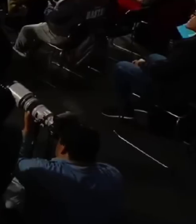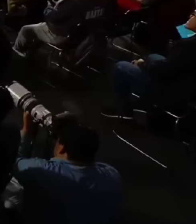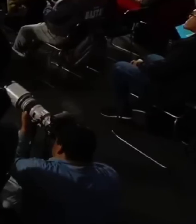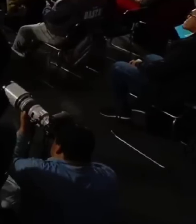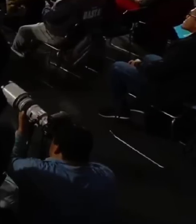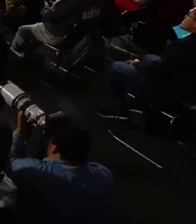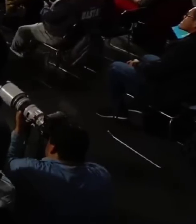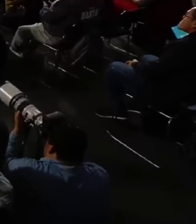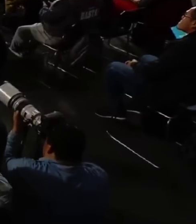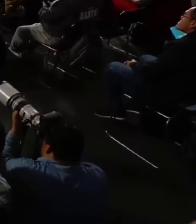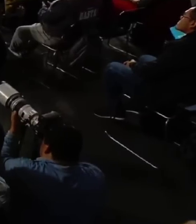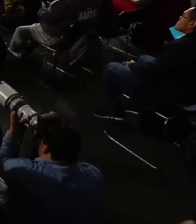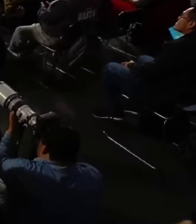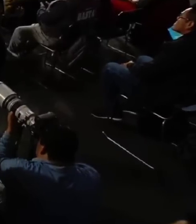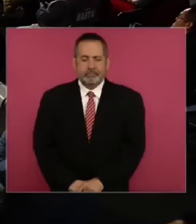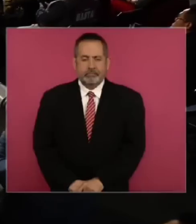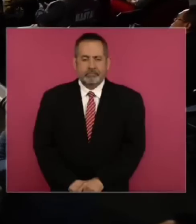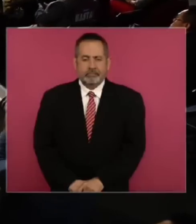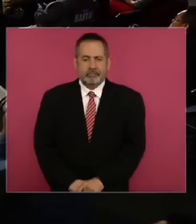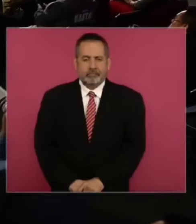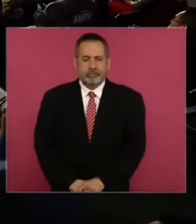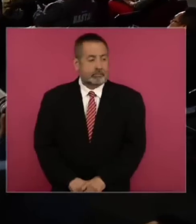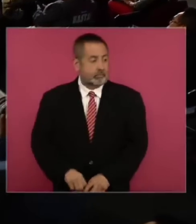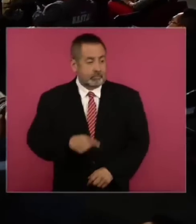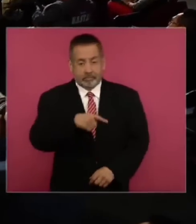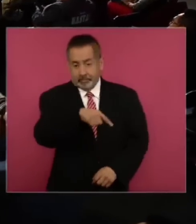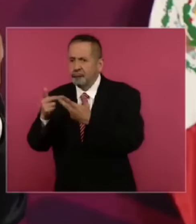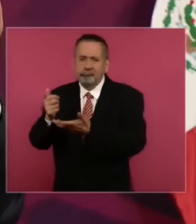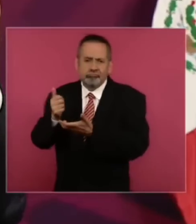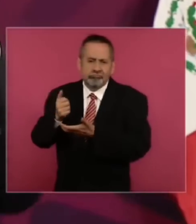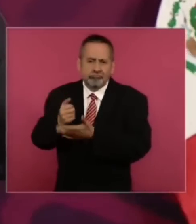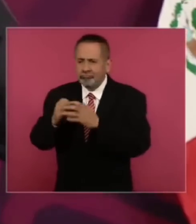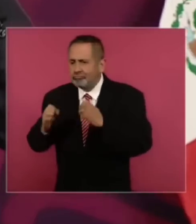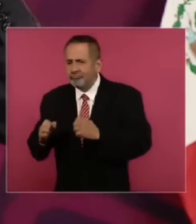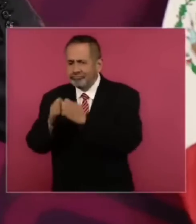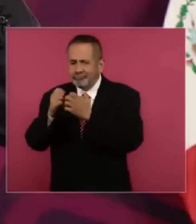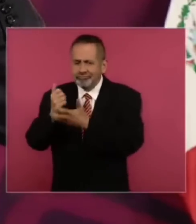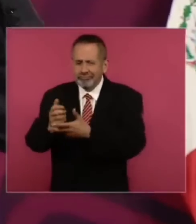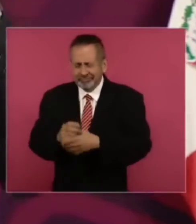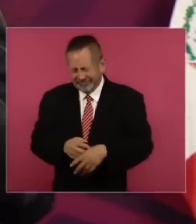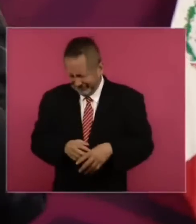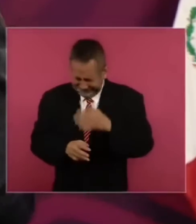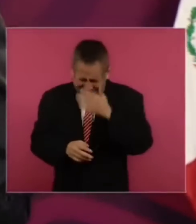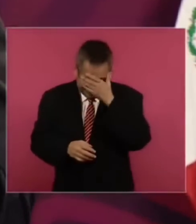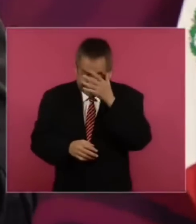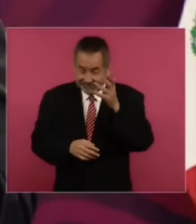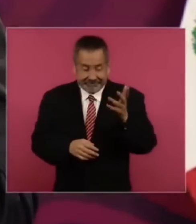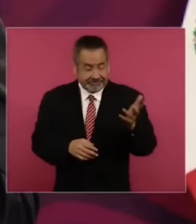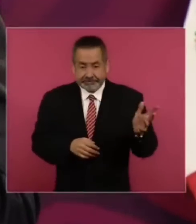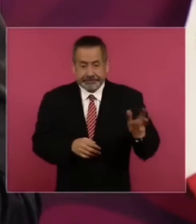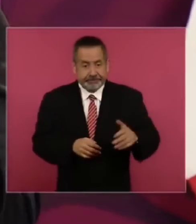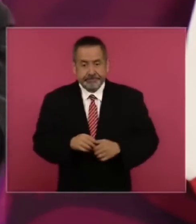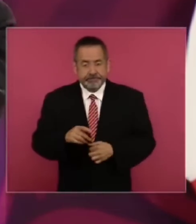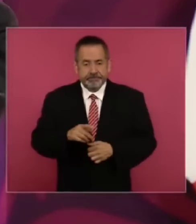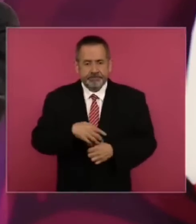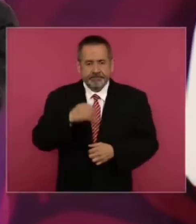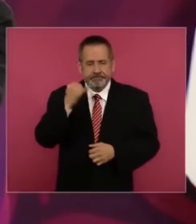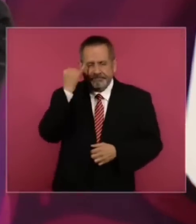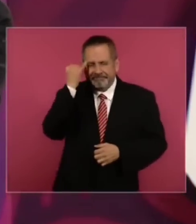eh hablando de que había desaparecido vamos a suponer de que